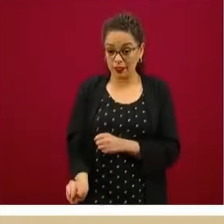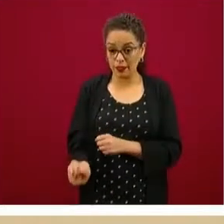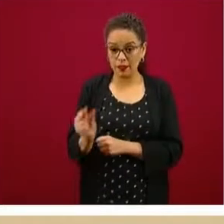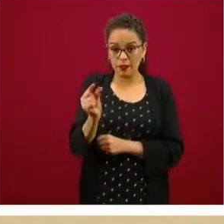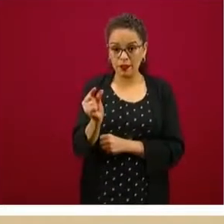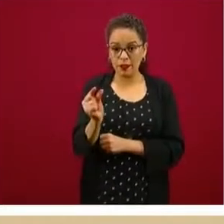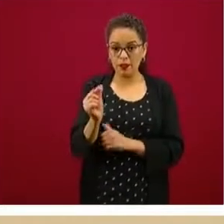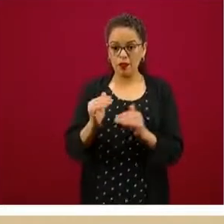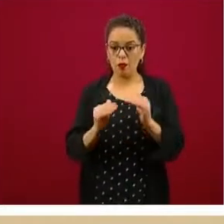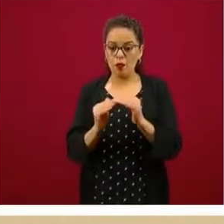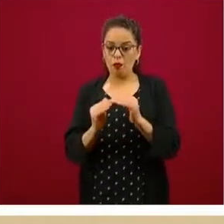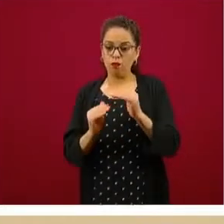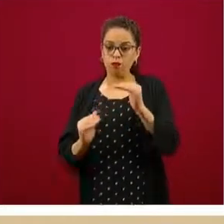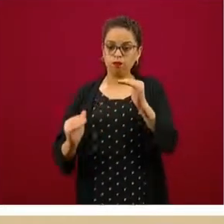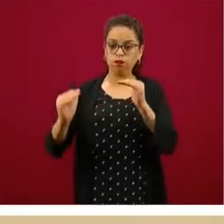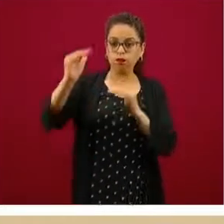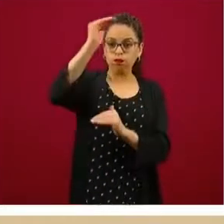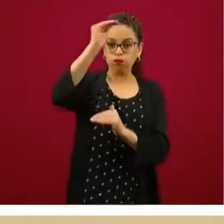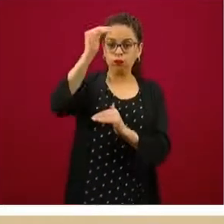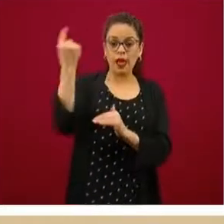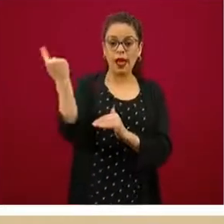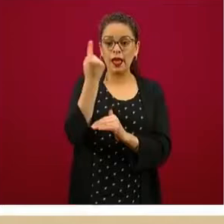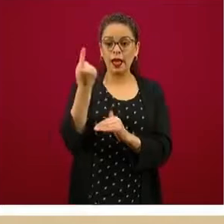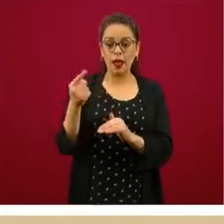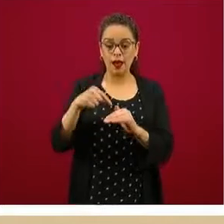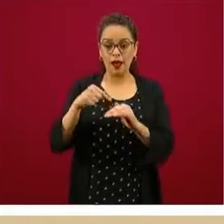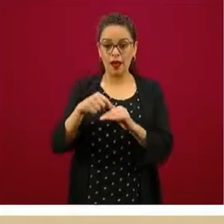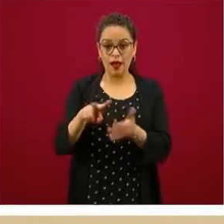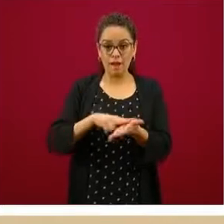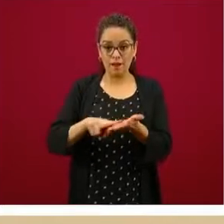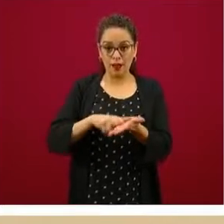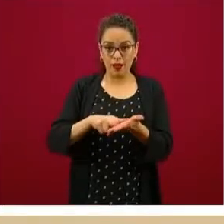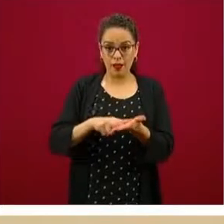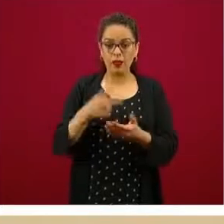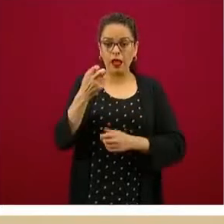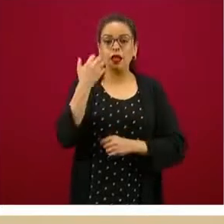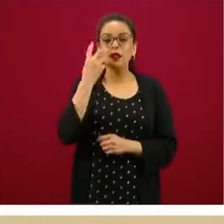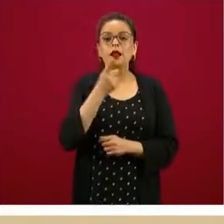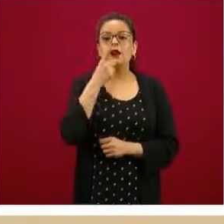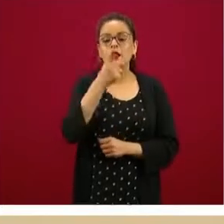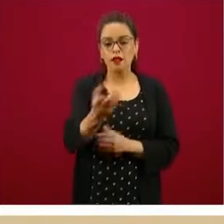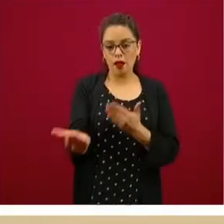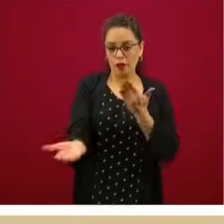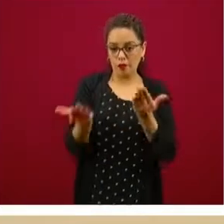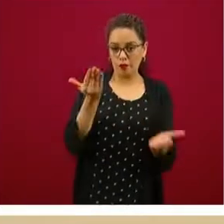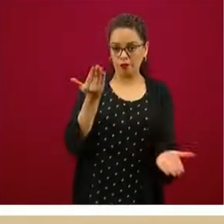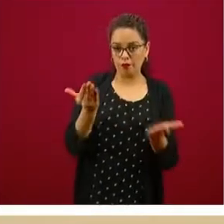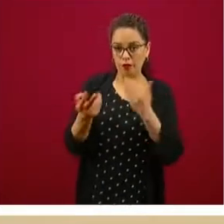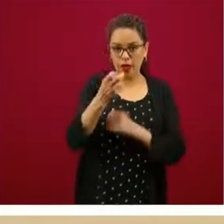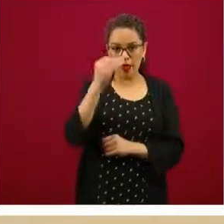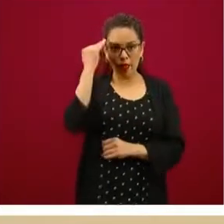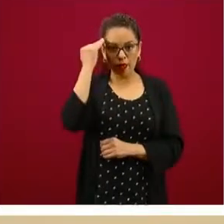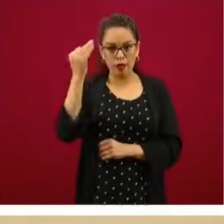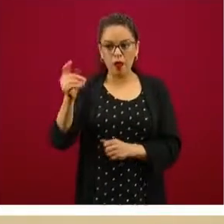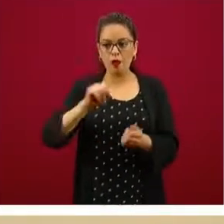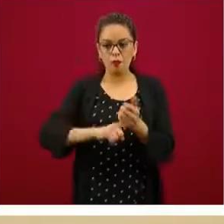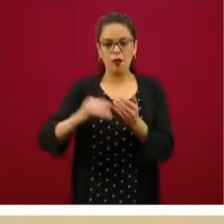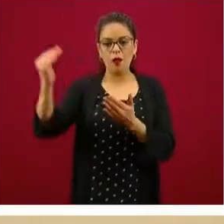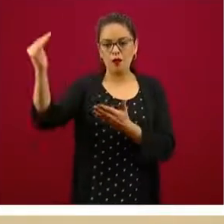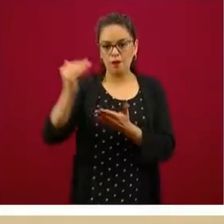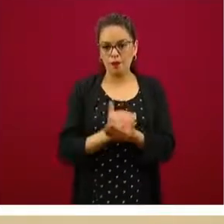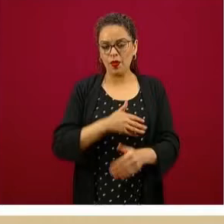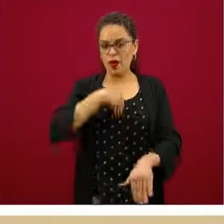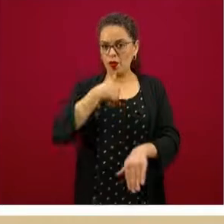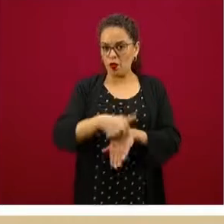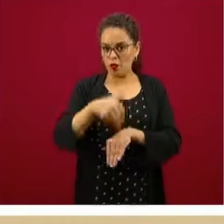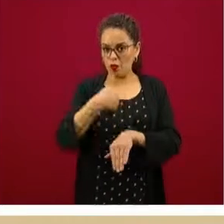el tamaño de la barra verde, quiere decir que para ese periodo de comparación tenemos menor número